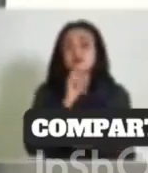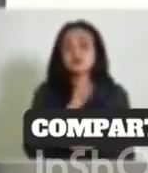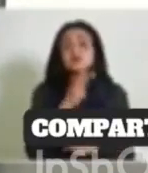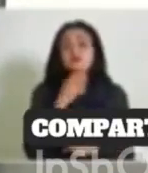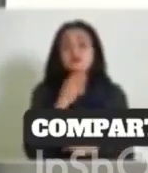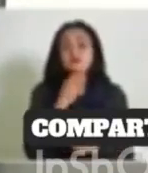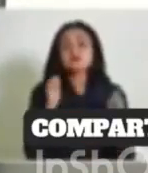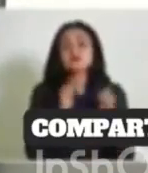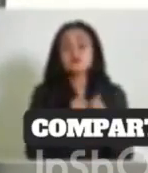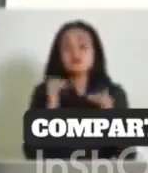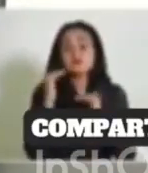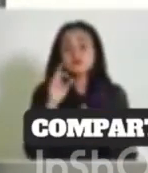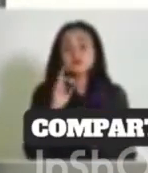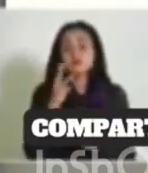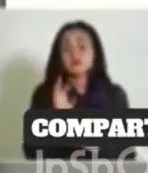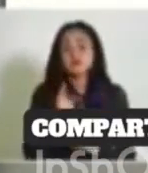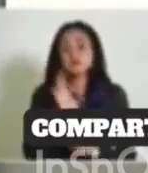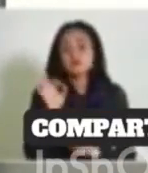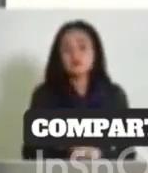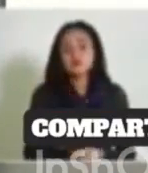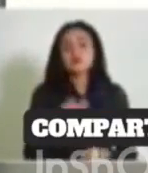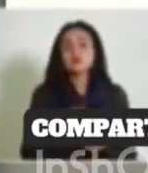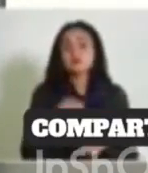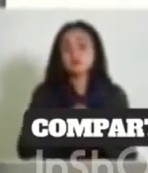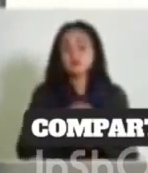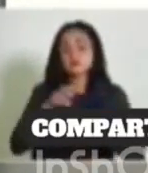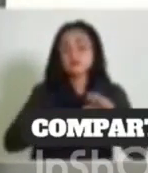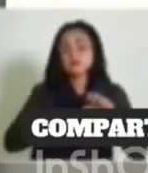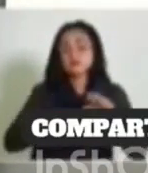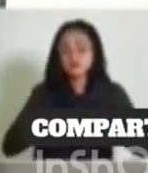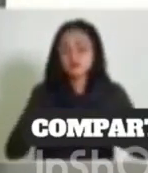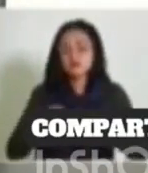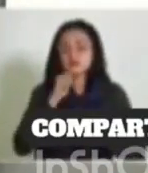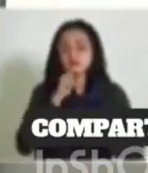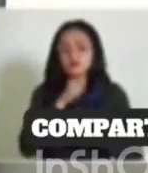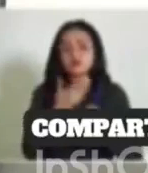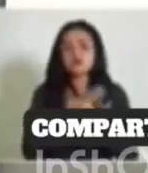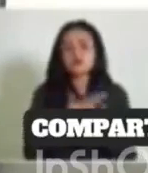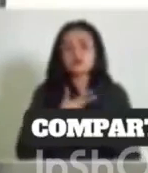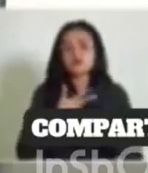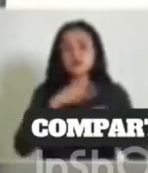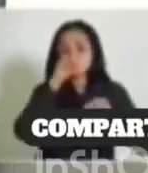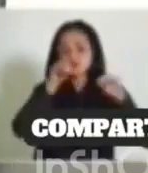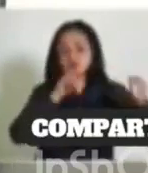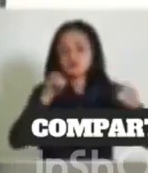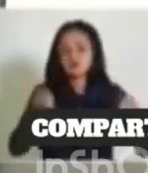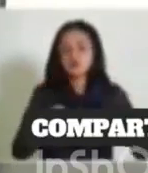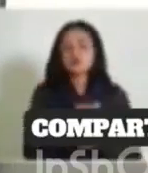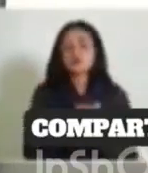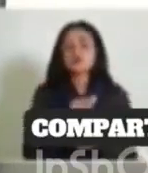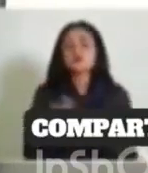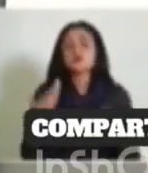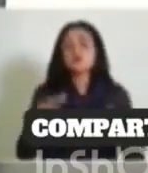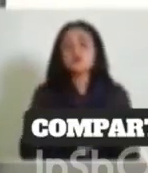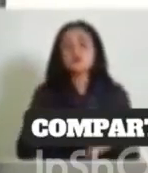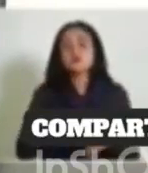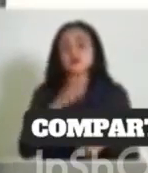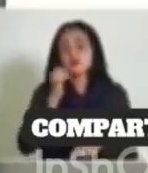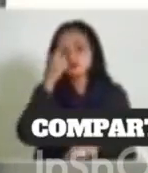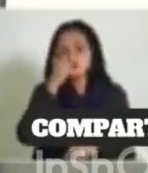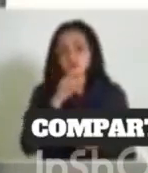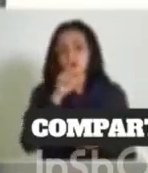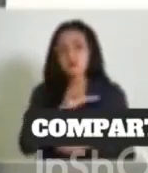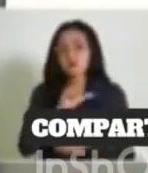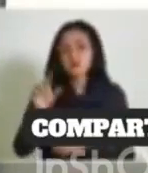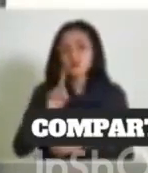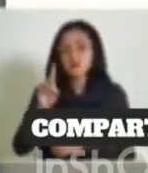funcionarán también con un aforo reducido al 33% y la asignación de asientos que sigue el esquema de un tablero de ajedrez. Su horario de cierre será a las 9 de la noche, de lunes